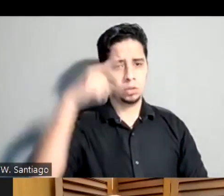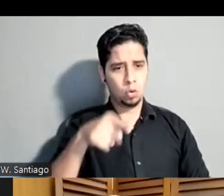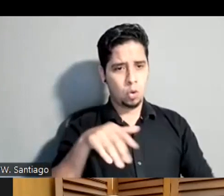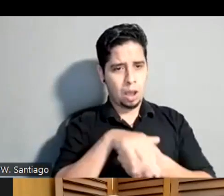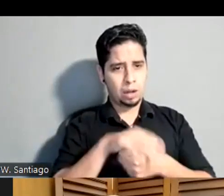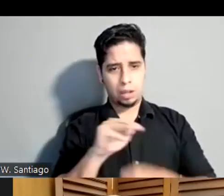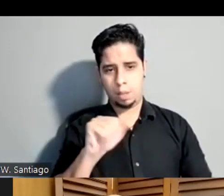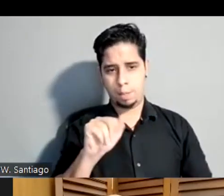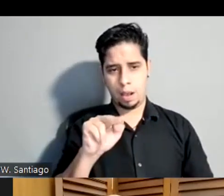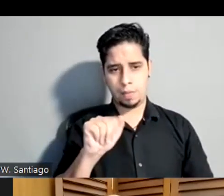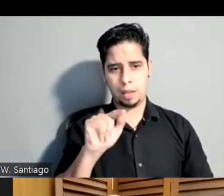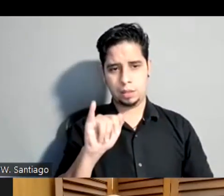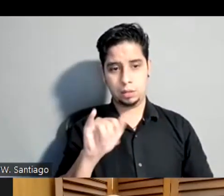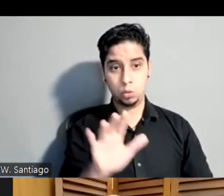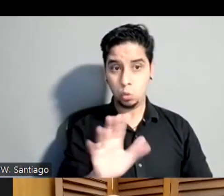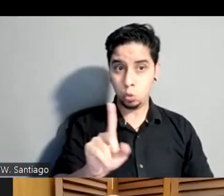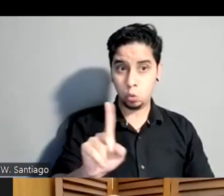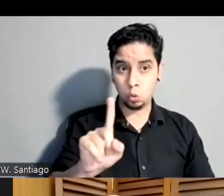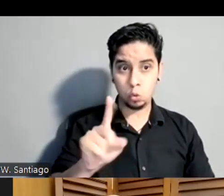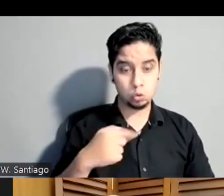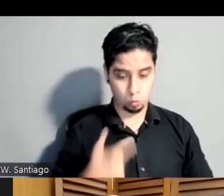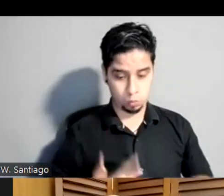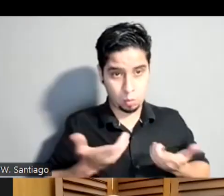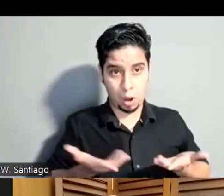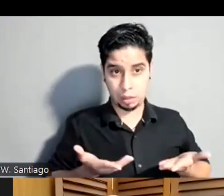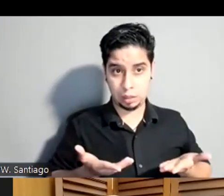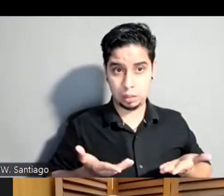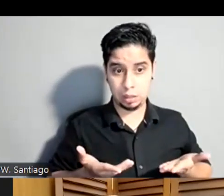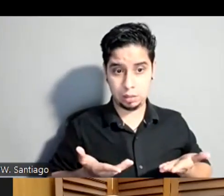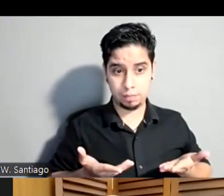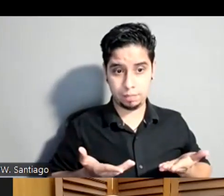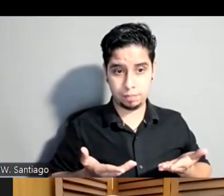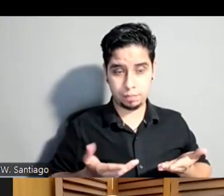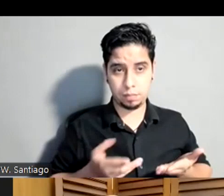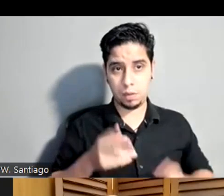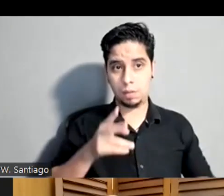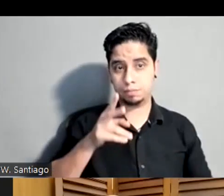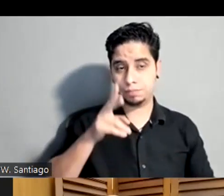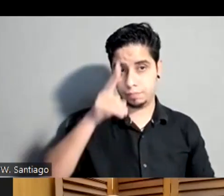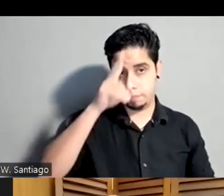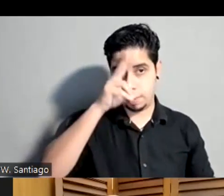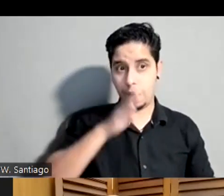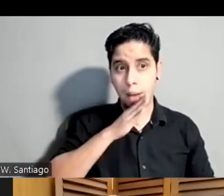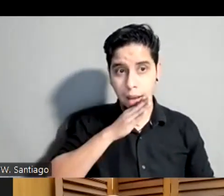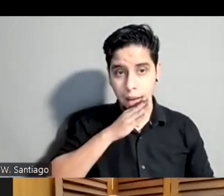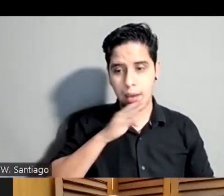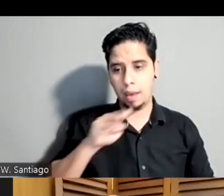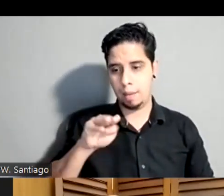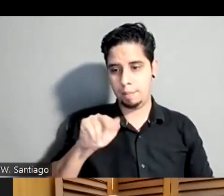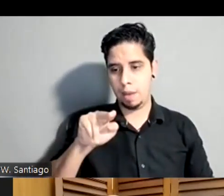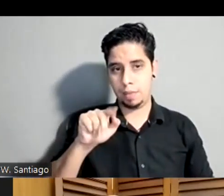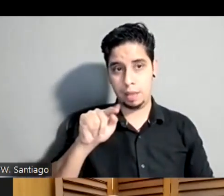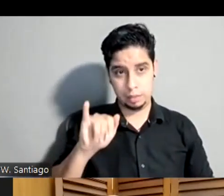allá. Ah, no. Yo vivo aquí en Manatí, en el área de Vega Baja, Manatí, Dorado, en este centro desde